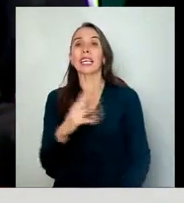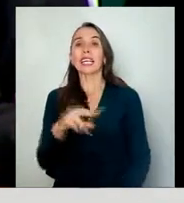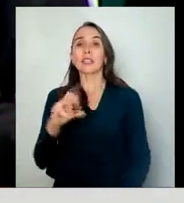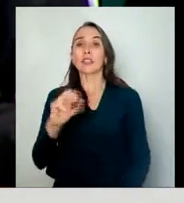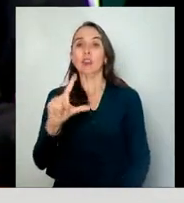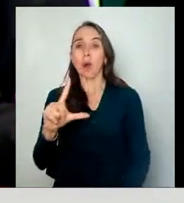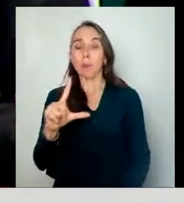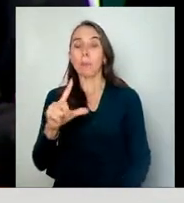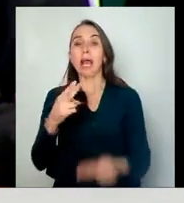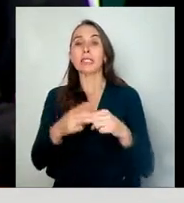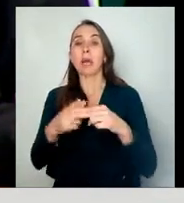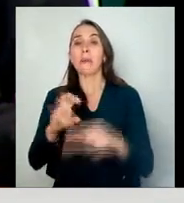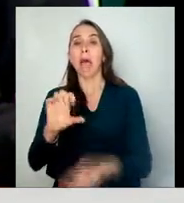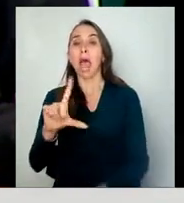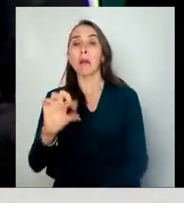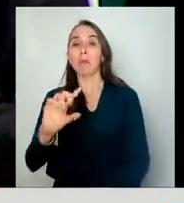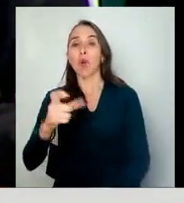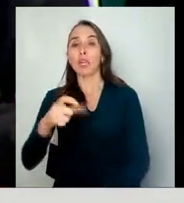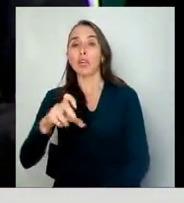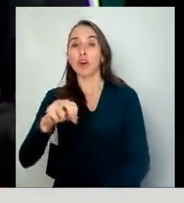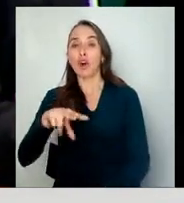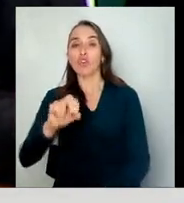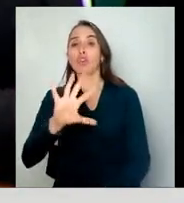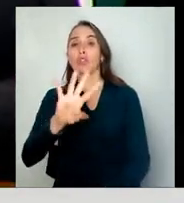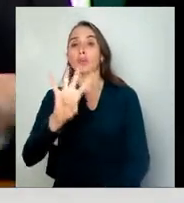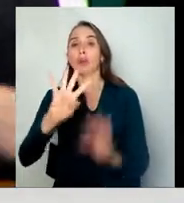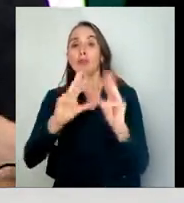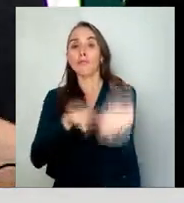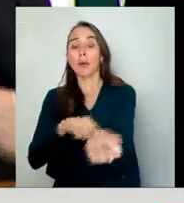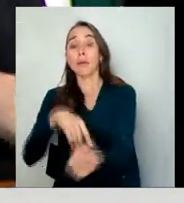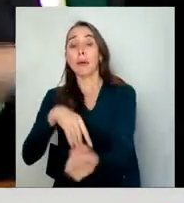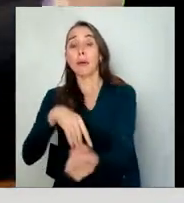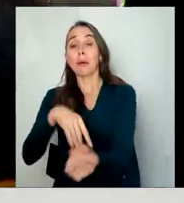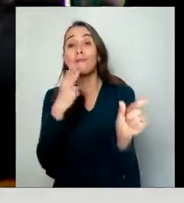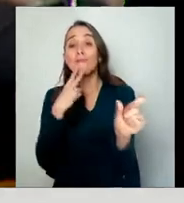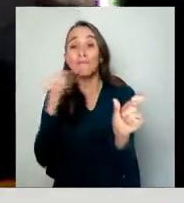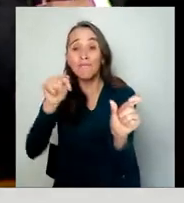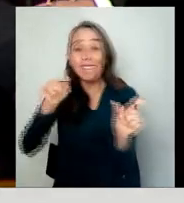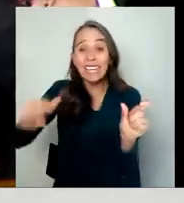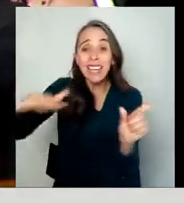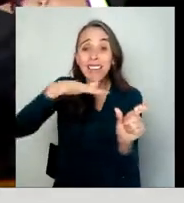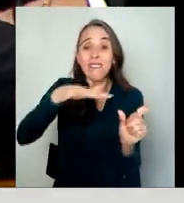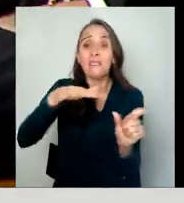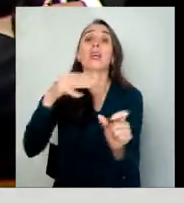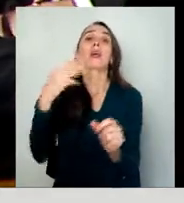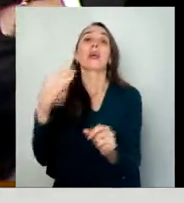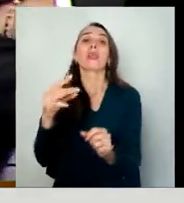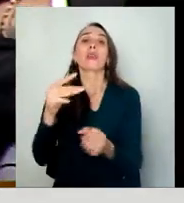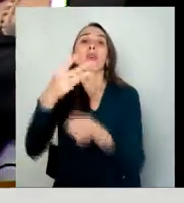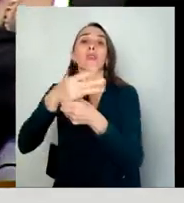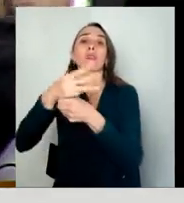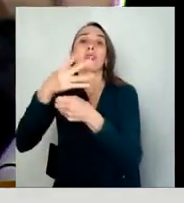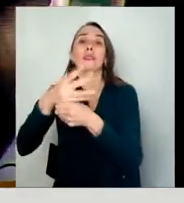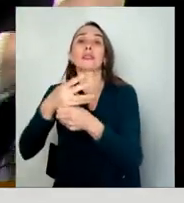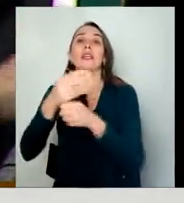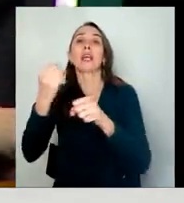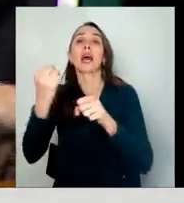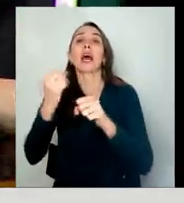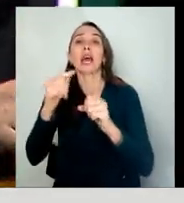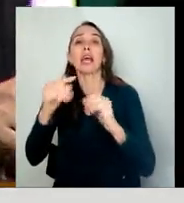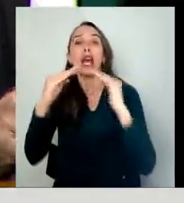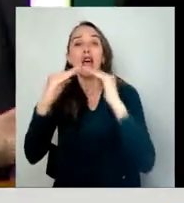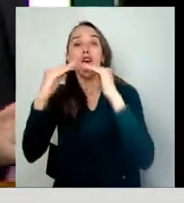familias la mayoría de estas adultos mayores dicho condominio fue construido más o menos en los años 50